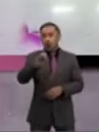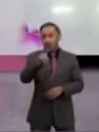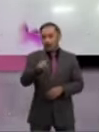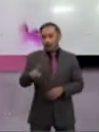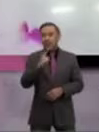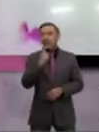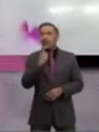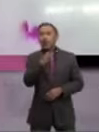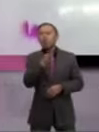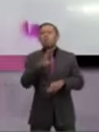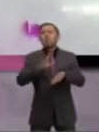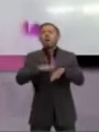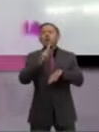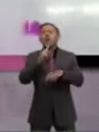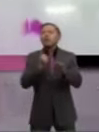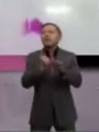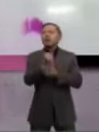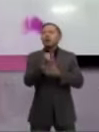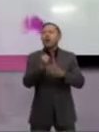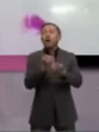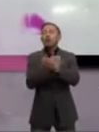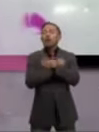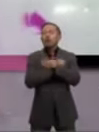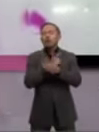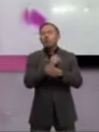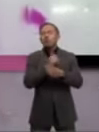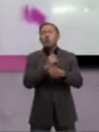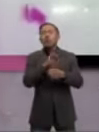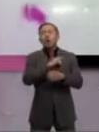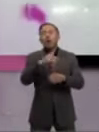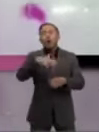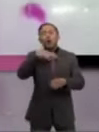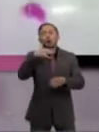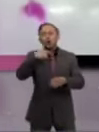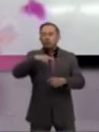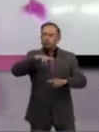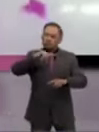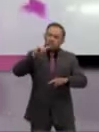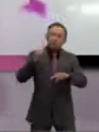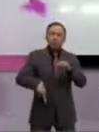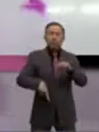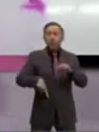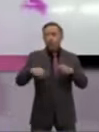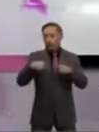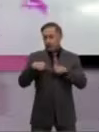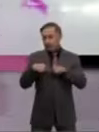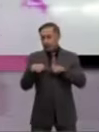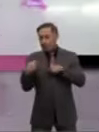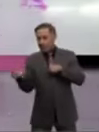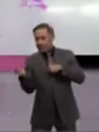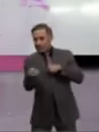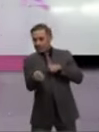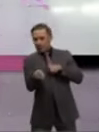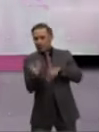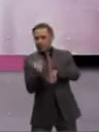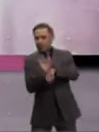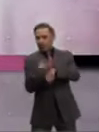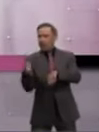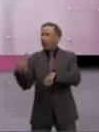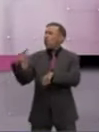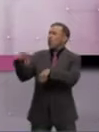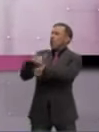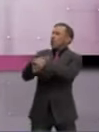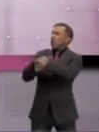Obrador en temas de educación es cortar de tajo la corrupción. No a los intermediarios y no a las simulaciones de tu amiguito Claudio X